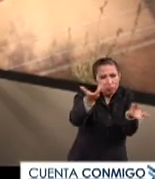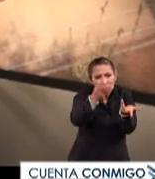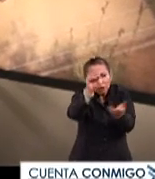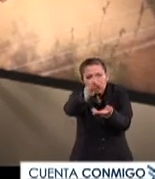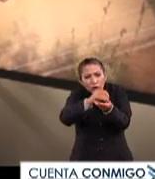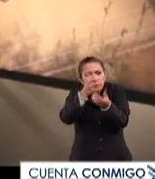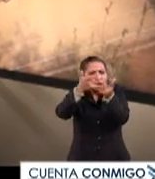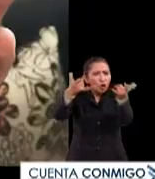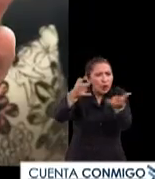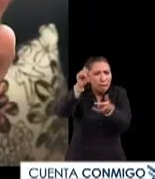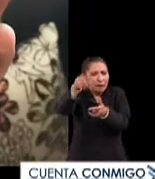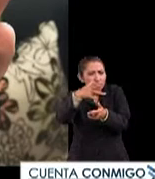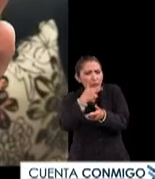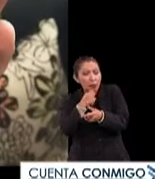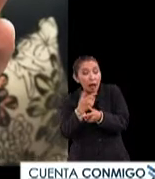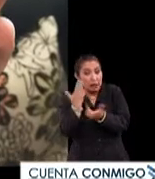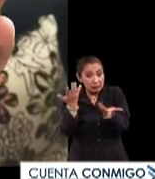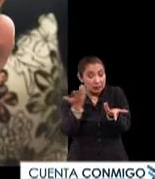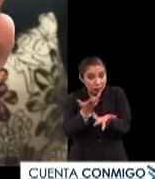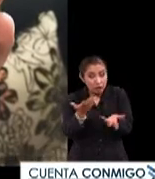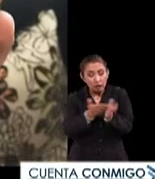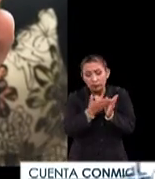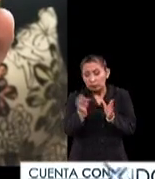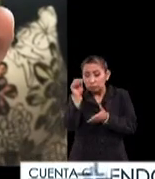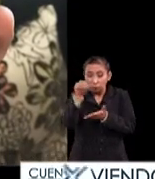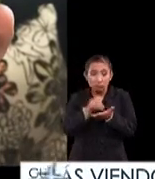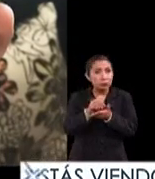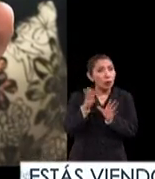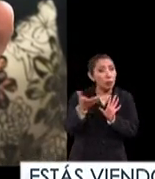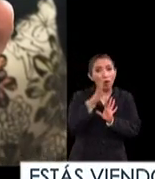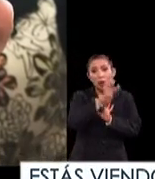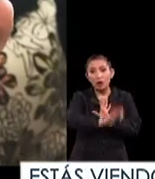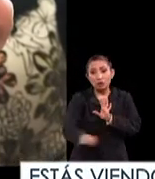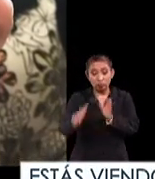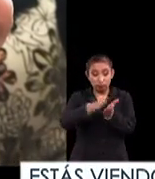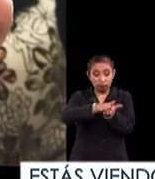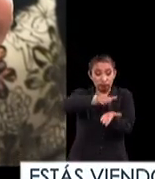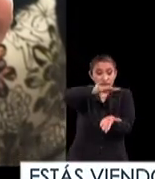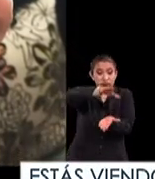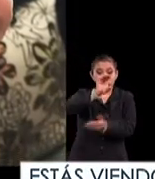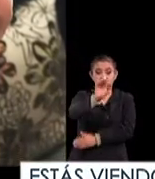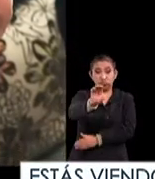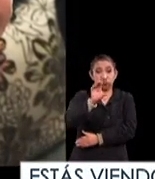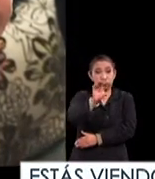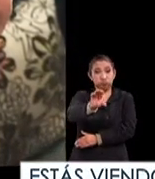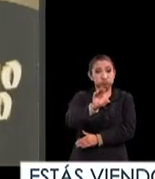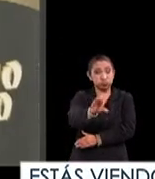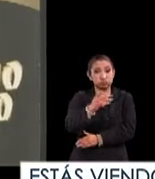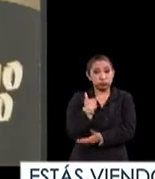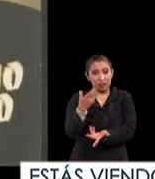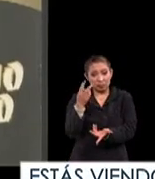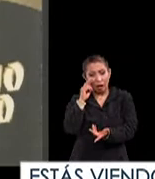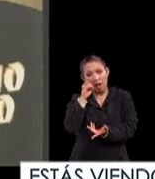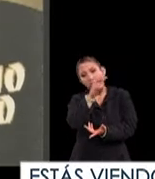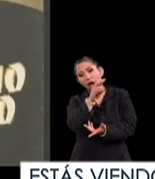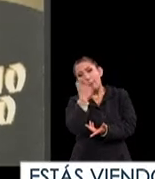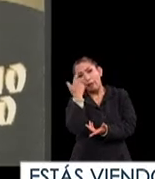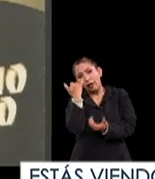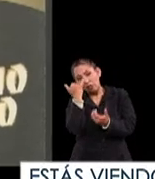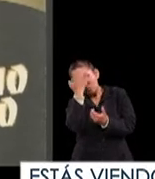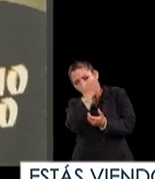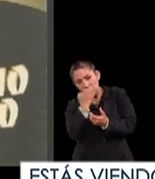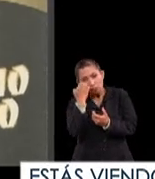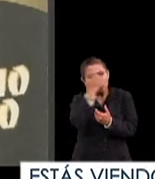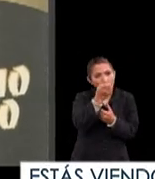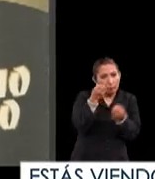haciendo. Y se aventó una cosa de como 400 páginas. ¿No? Estupenda, entonces, además, tiene el ojo ya del cineasta que